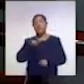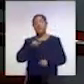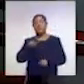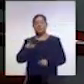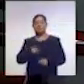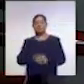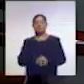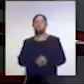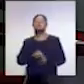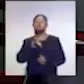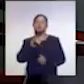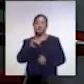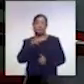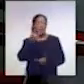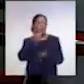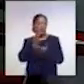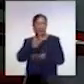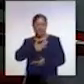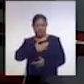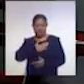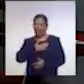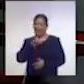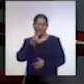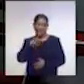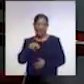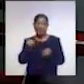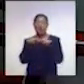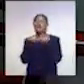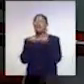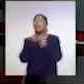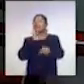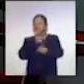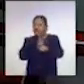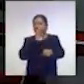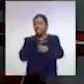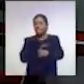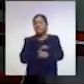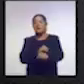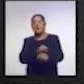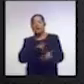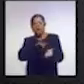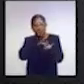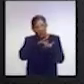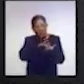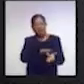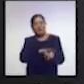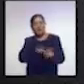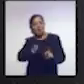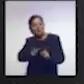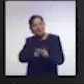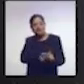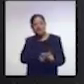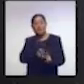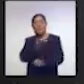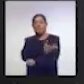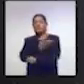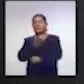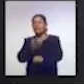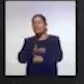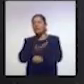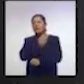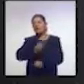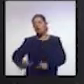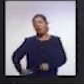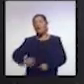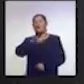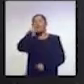De sí, no solamente del mío, sino defender, apoyar, respaldar a mis compañeros presidentes municipales,